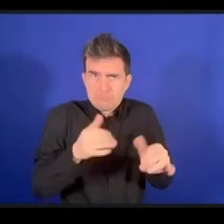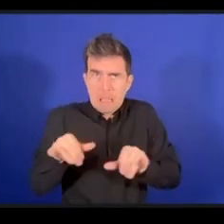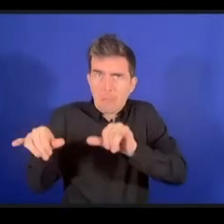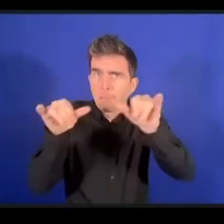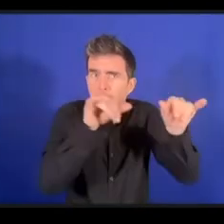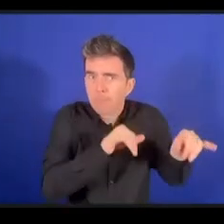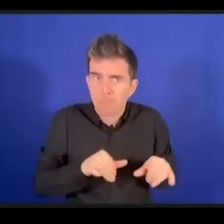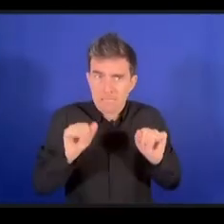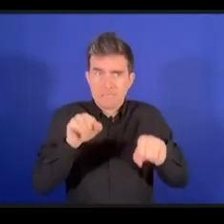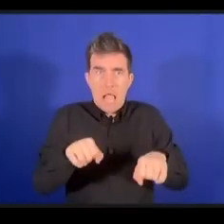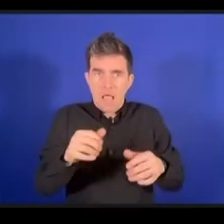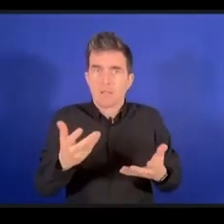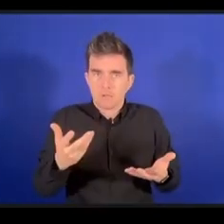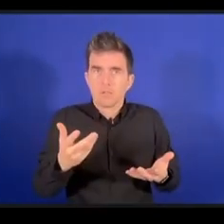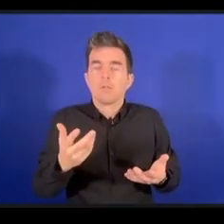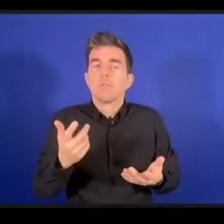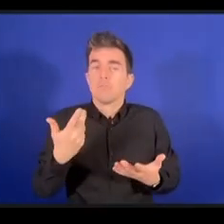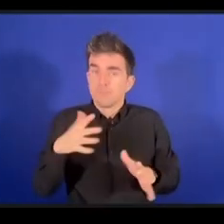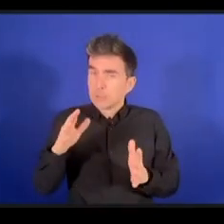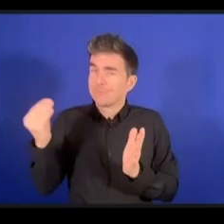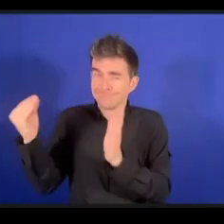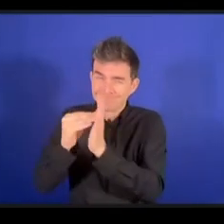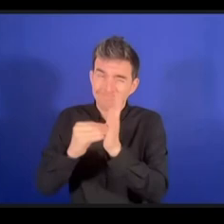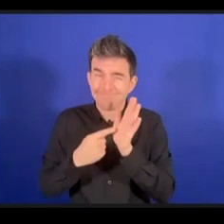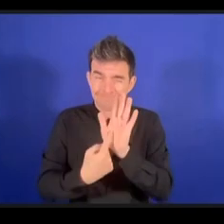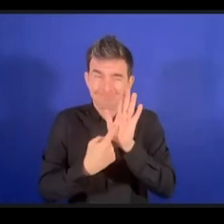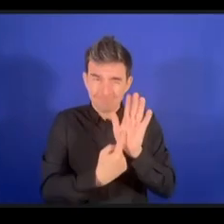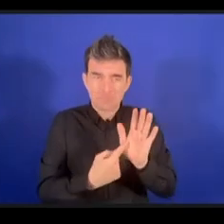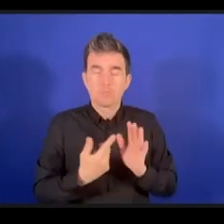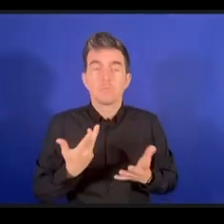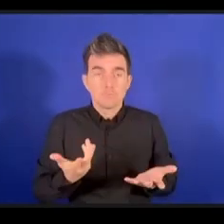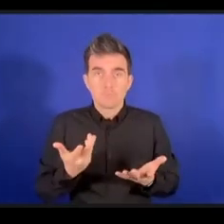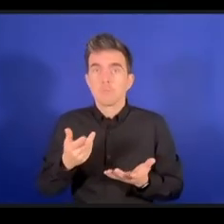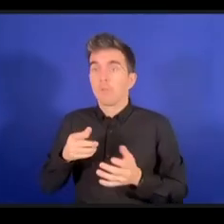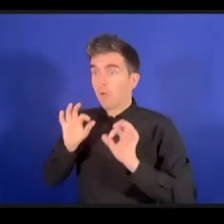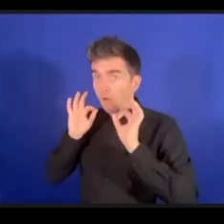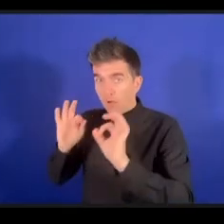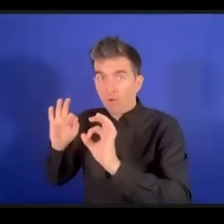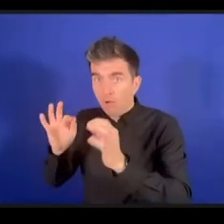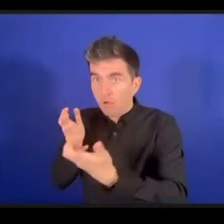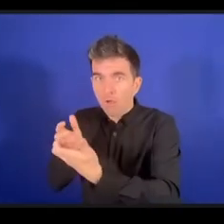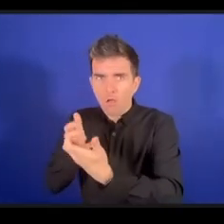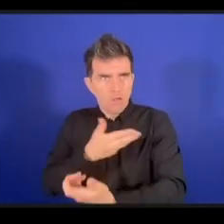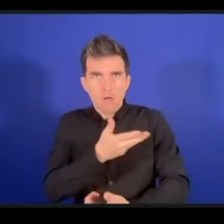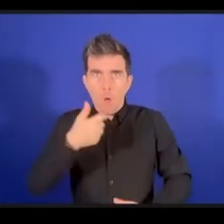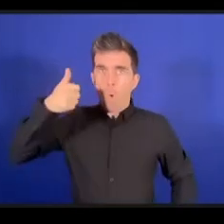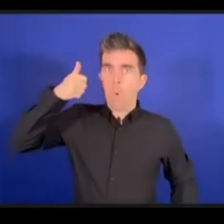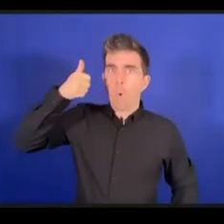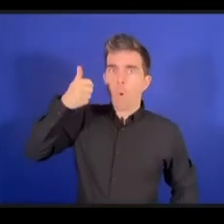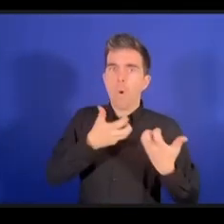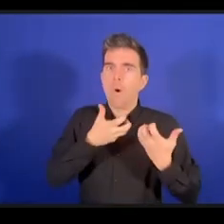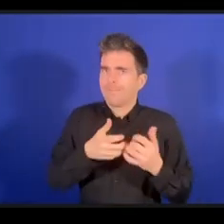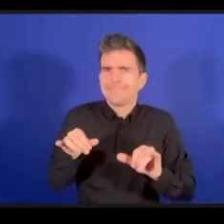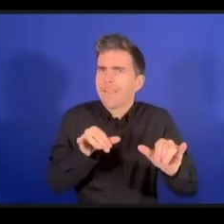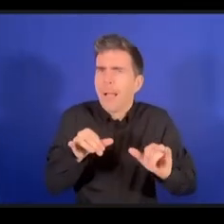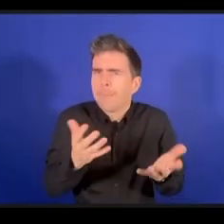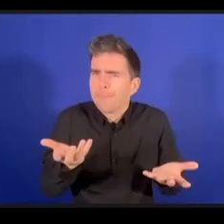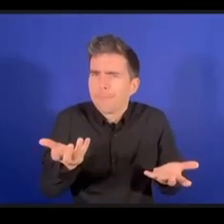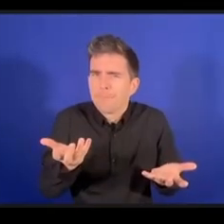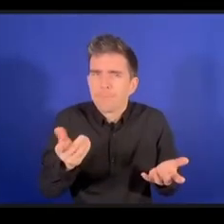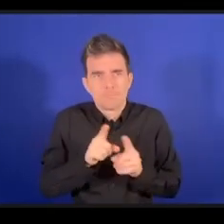benéficas queos se hubieran desarrollado así en cuanto accesibilidad y discapacidad